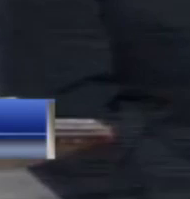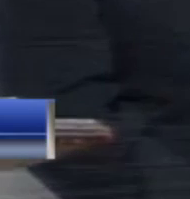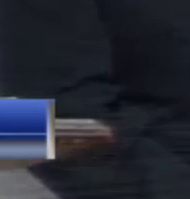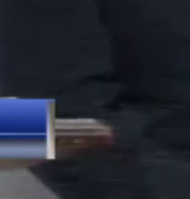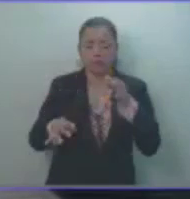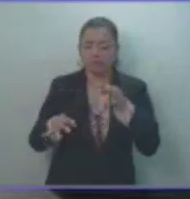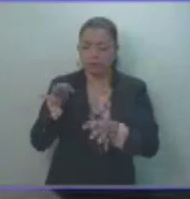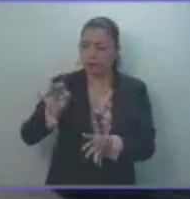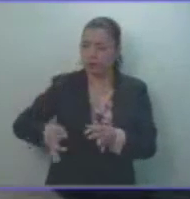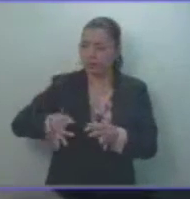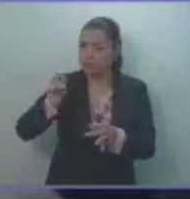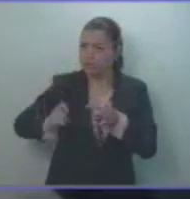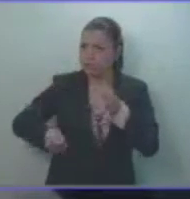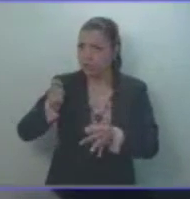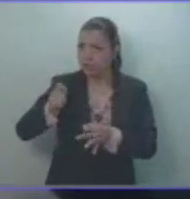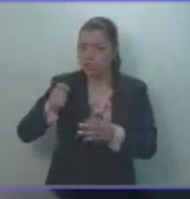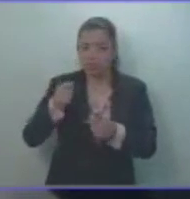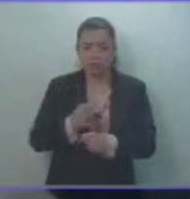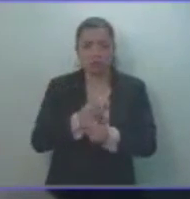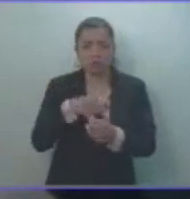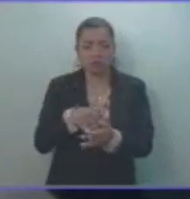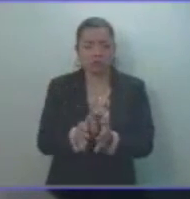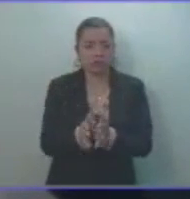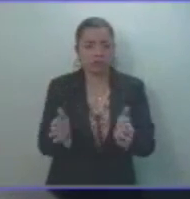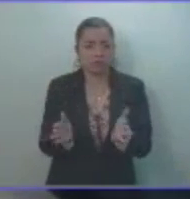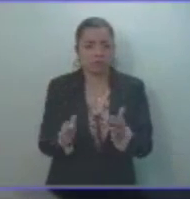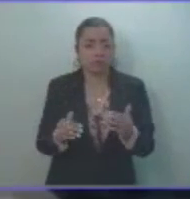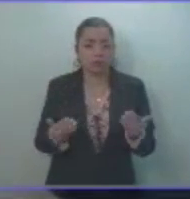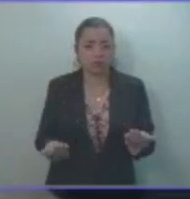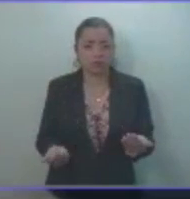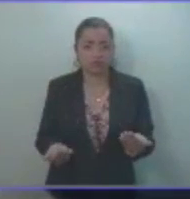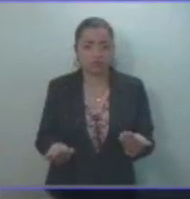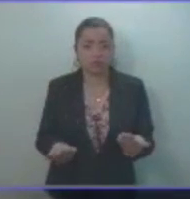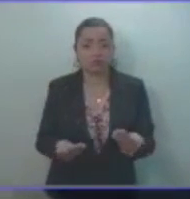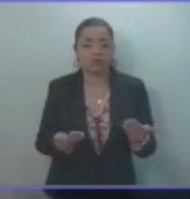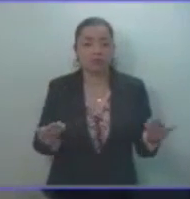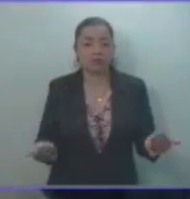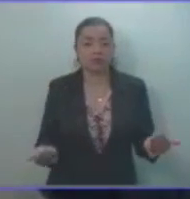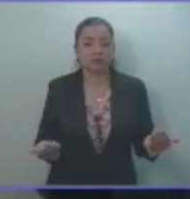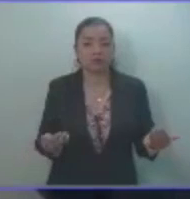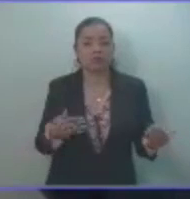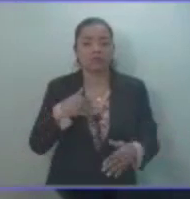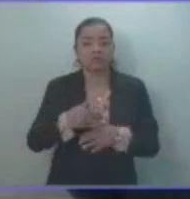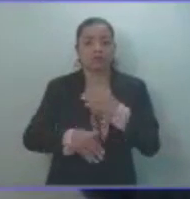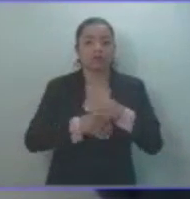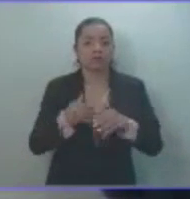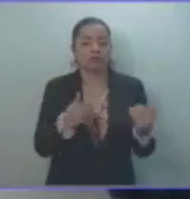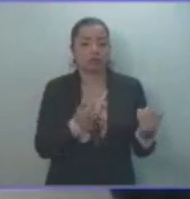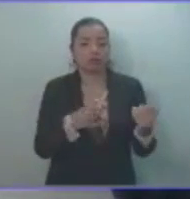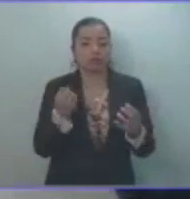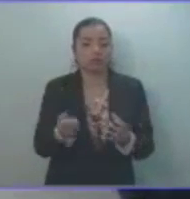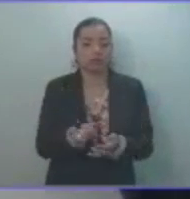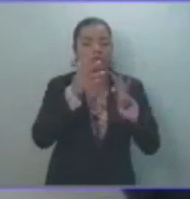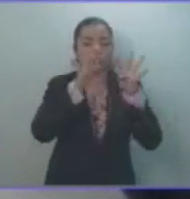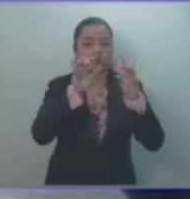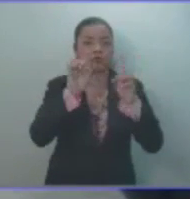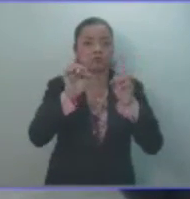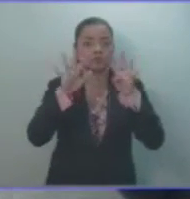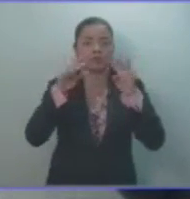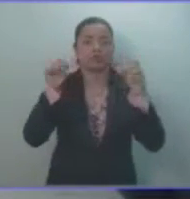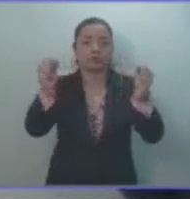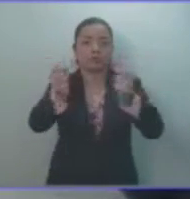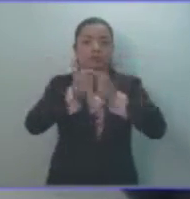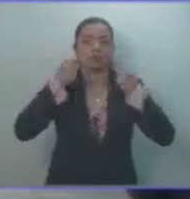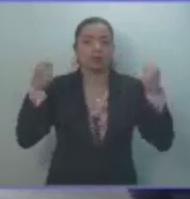de Justicia y Seguridad Pública está incrementando 9.9 millones,